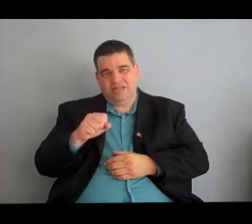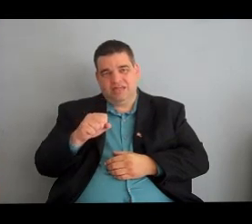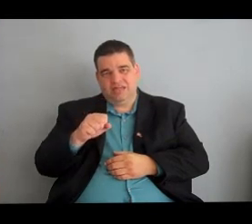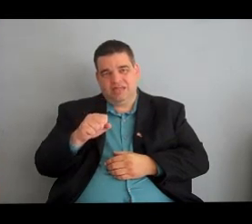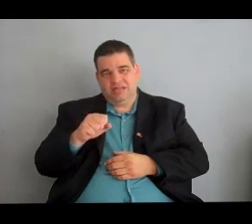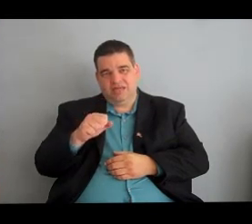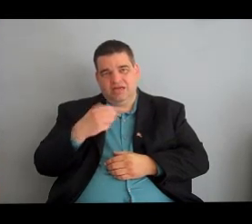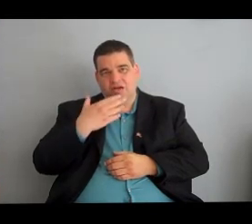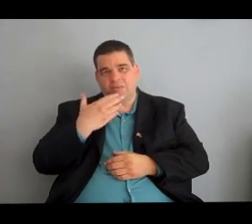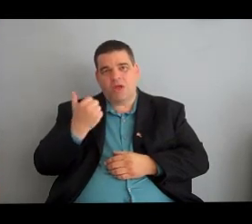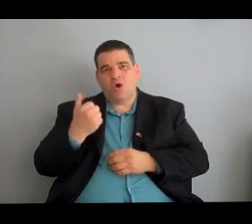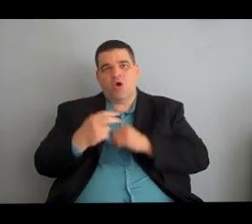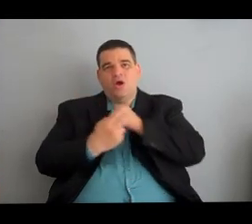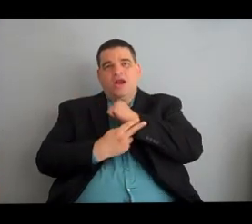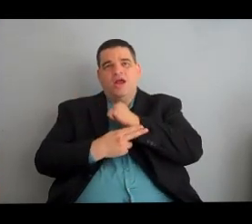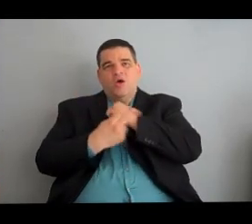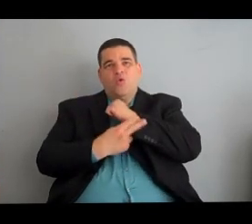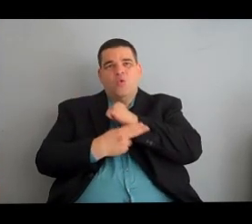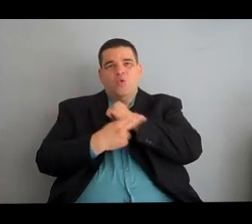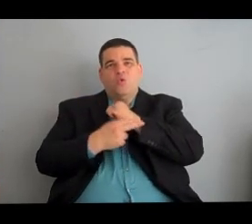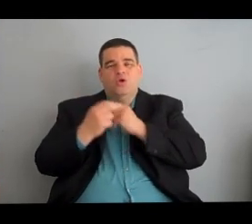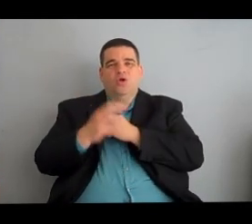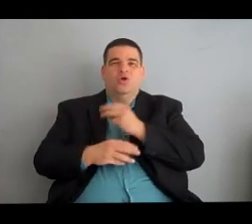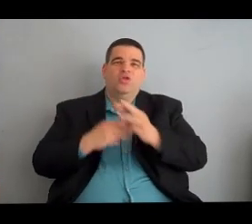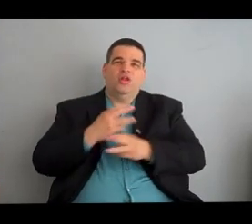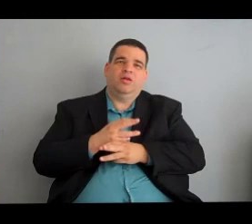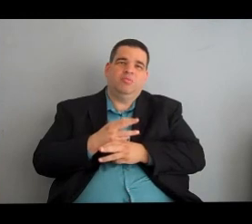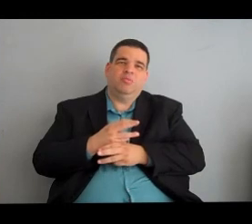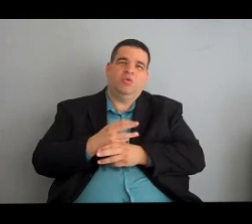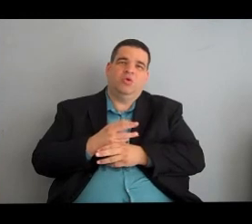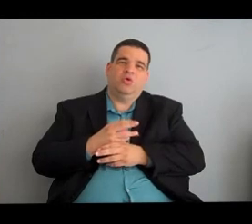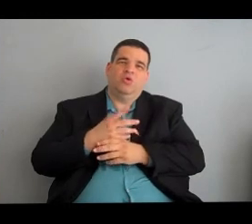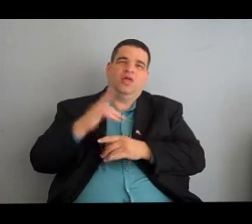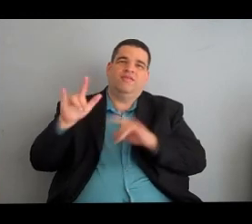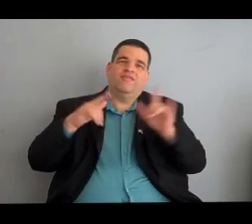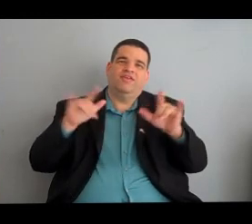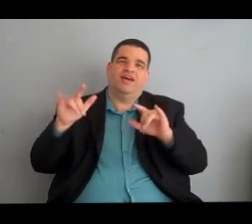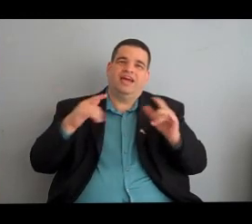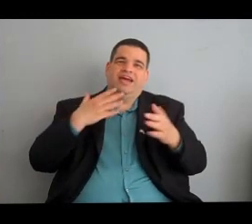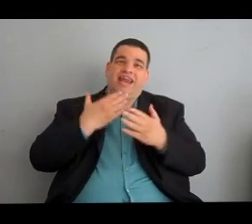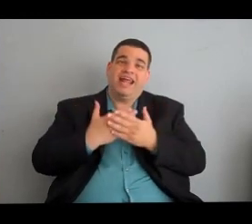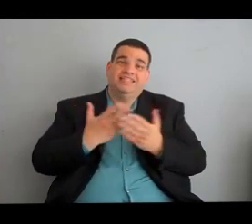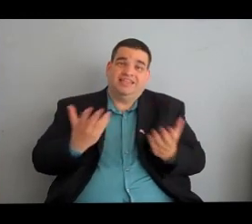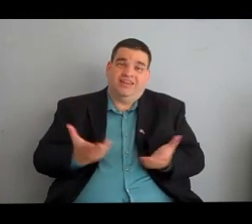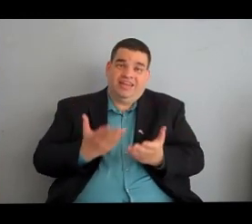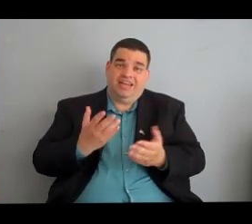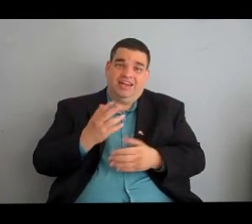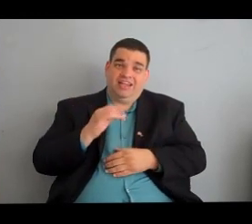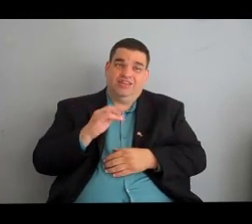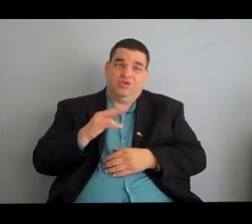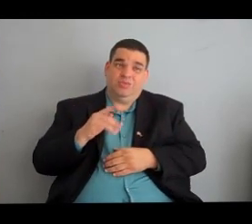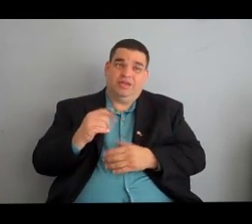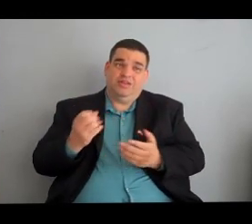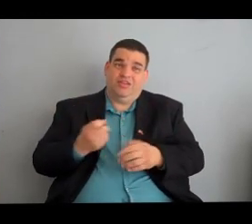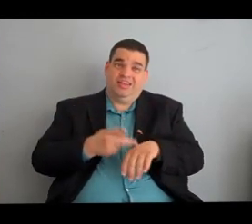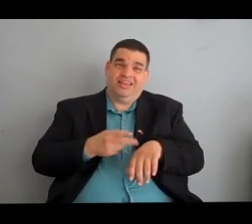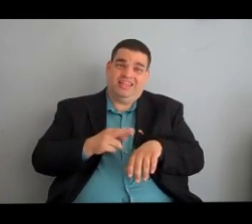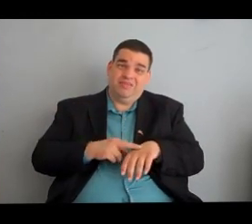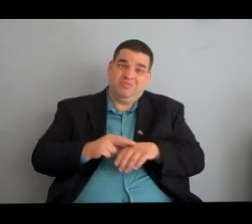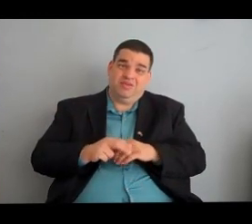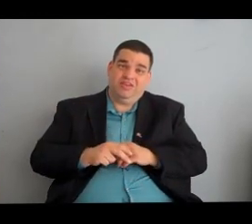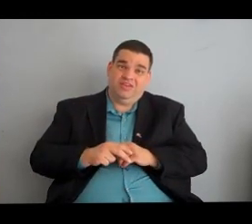reconocido, ha viajado gracias a ese instrumento de vegetal, que es el instrumento de nosotros nuestro? De aquí. Ajá. Que todo el mundo tiene que reconocerlo,